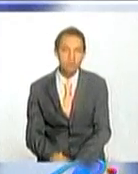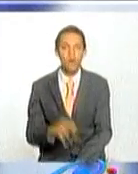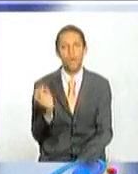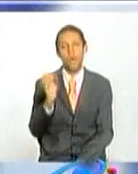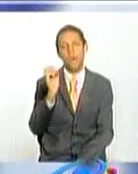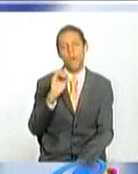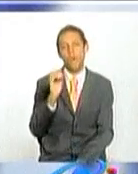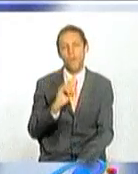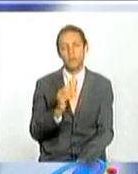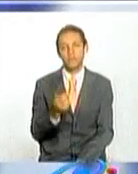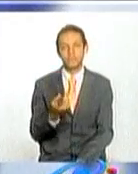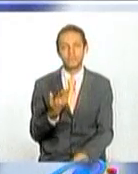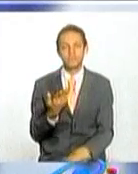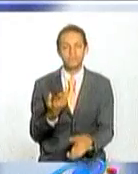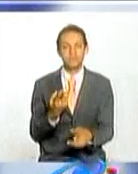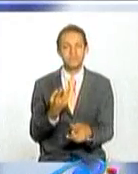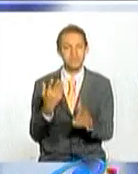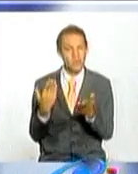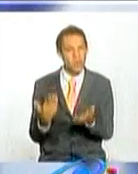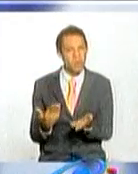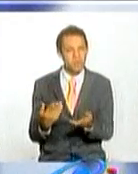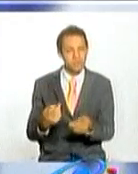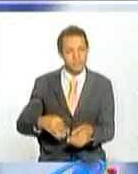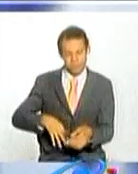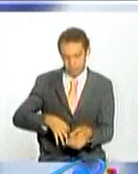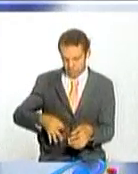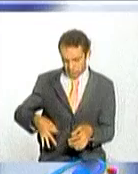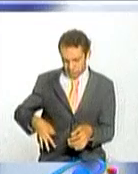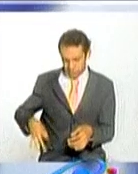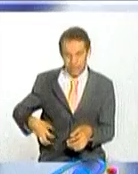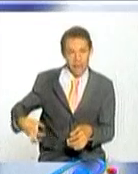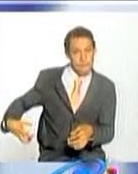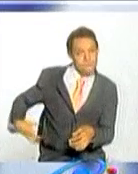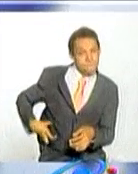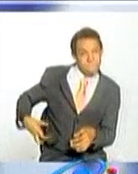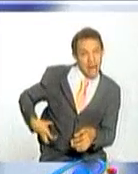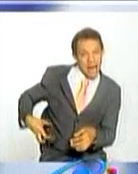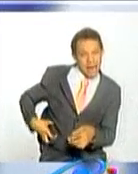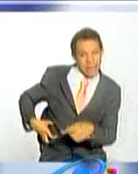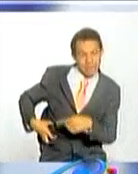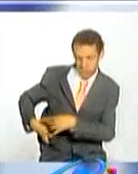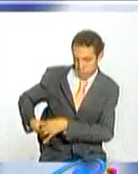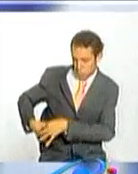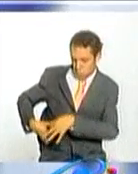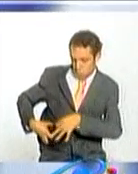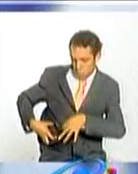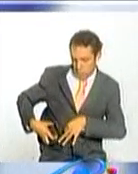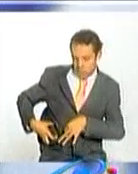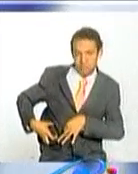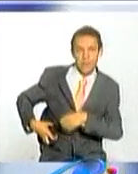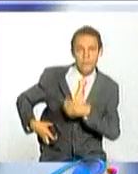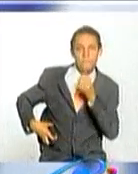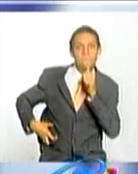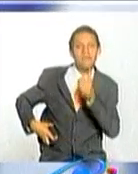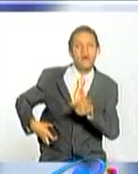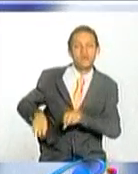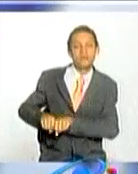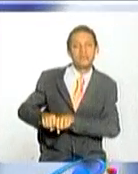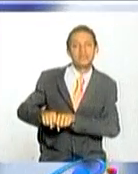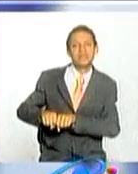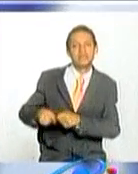vayan hacia el Wilson, que es un conducto que va hacia el páncreas, obstruyen el conducto del páncreas y nos produce